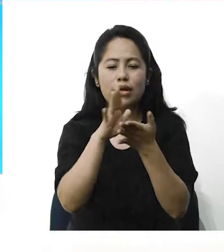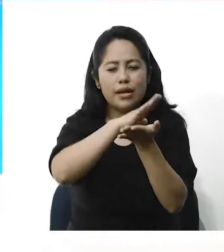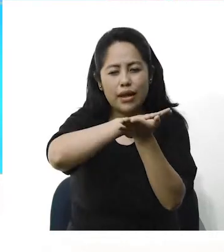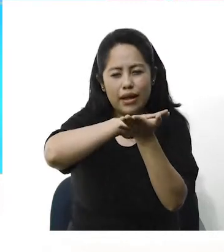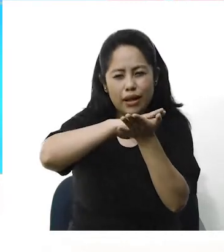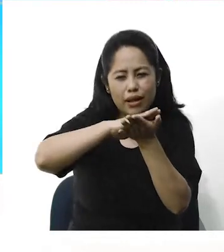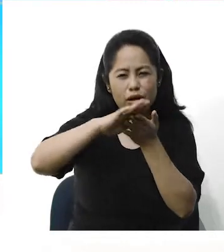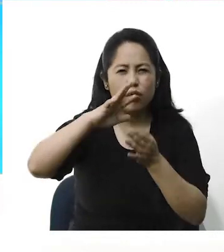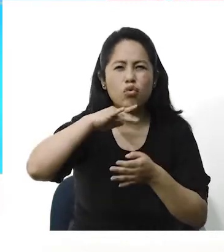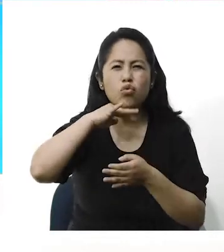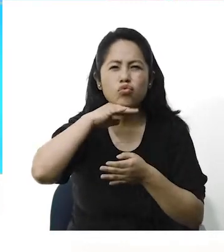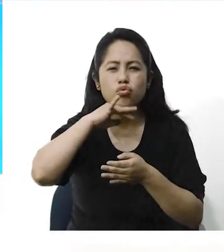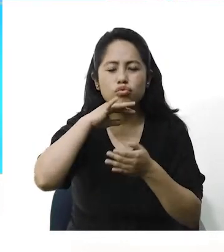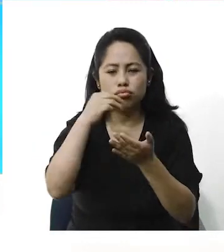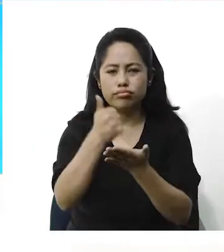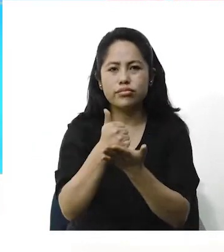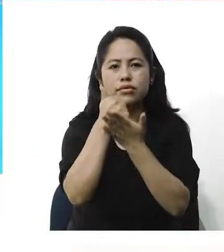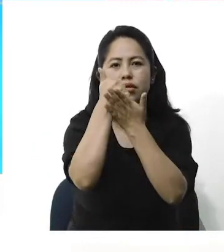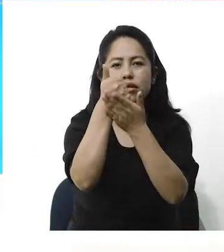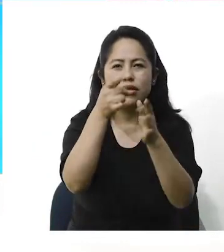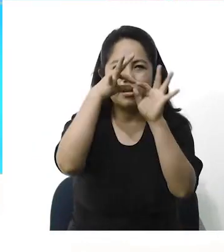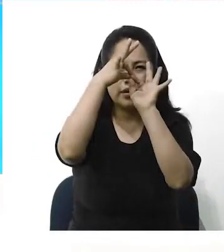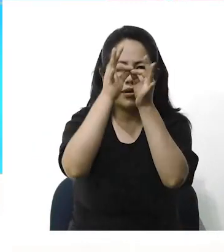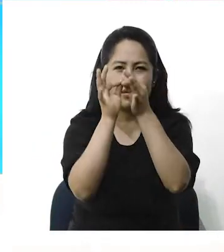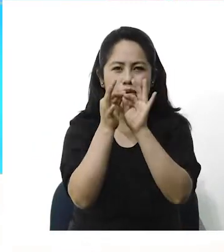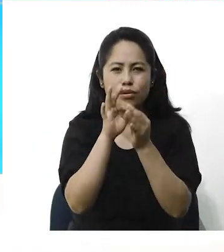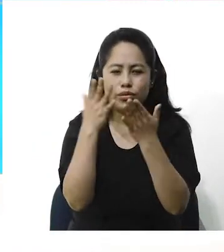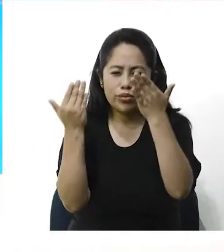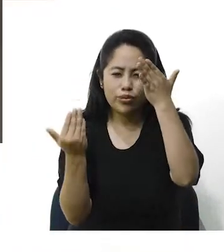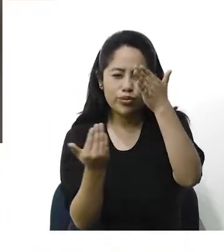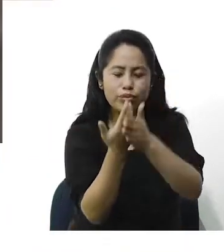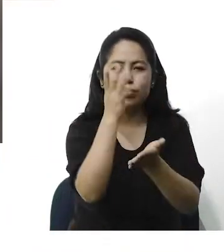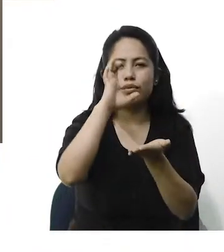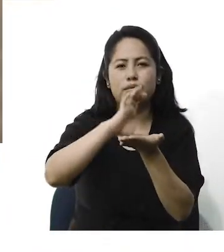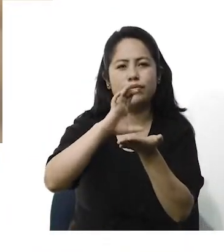desechos y ayudar a regenerar nuevas células.